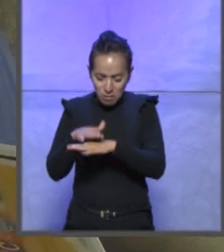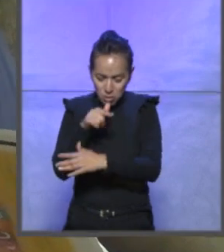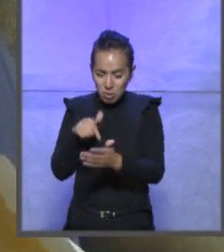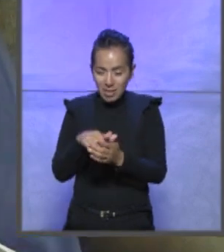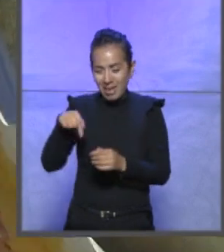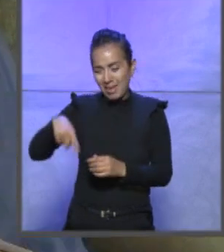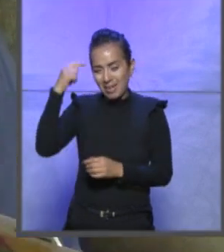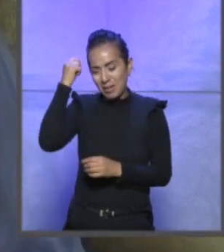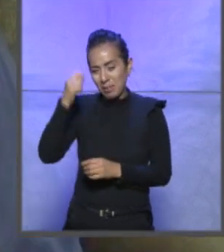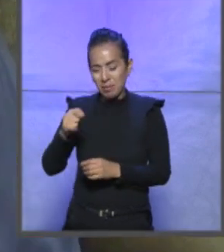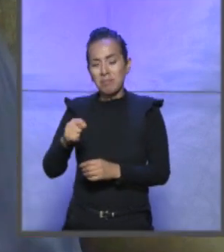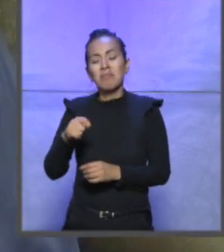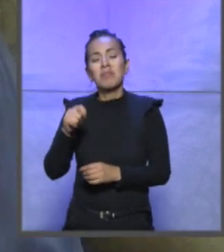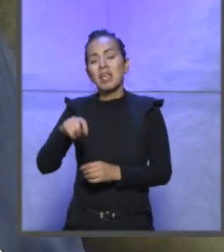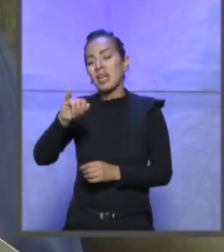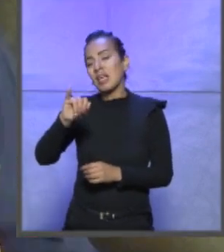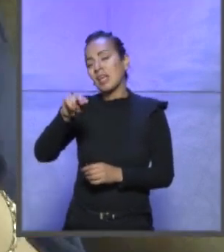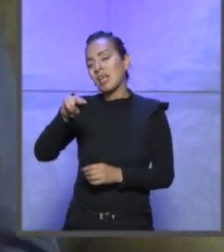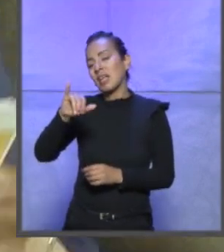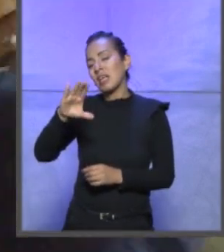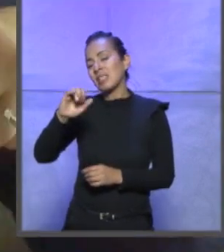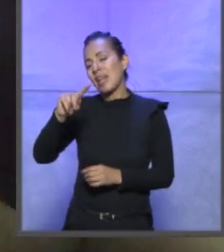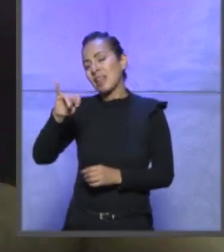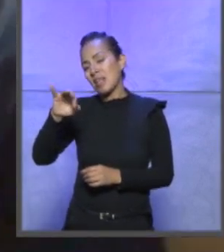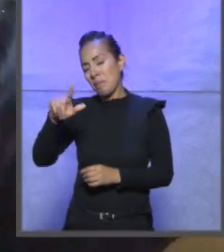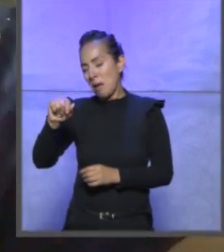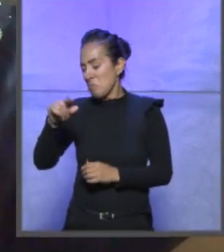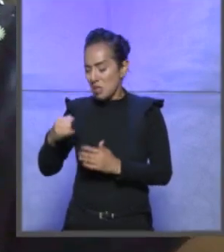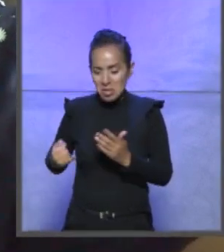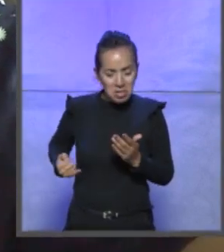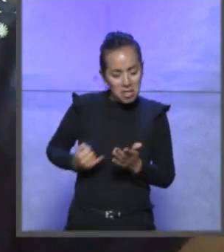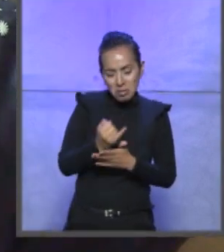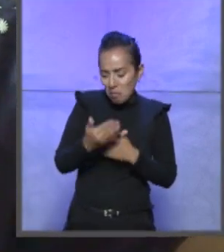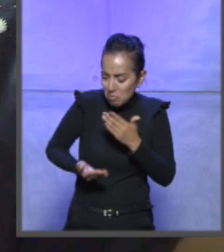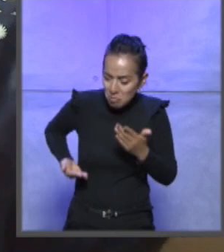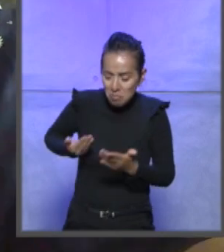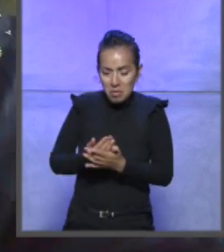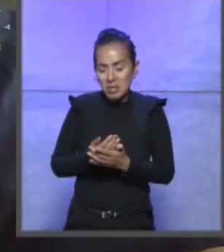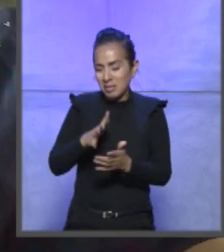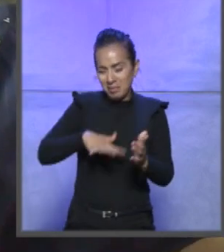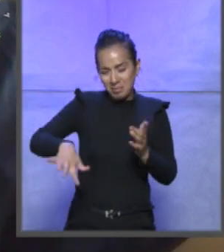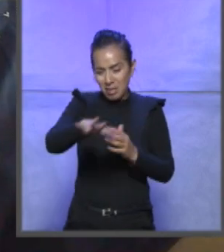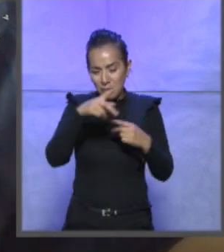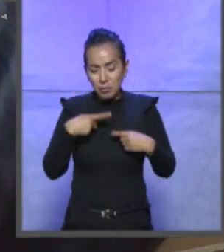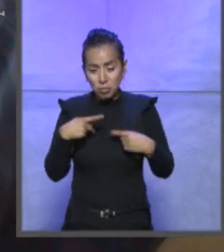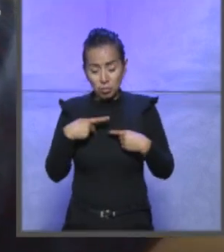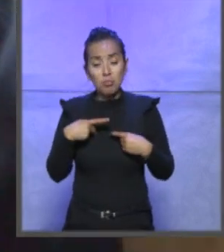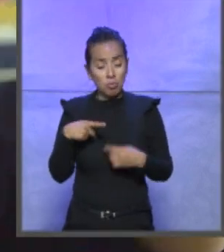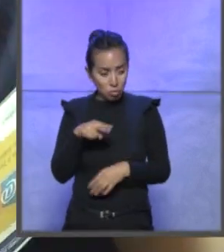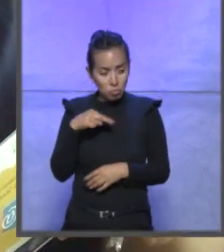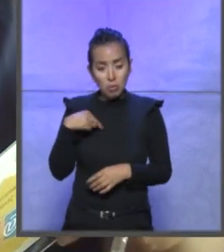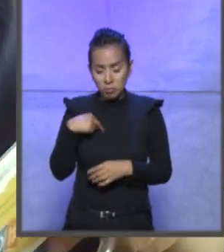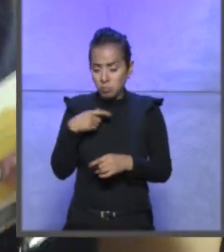figura que es la iniciativa ciudadana. Los ciudadanos podemos presentar iniciativas para que